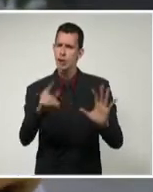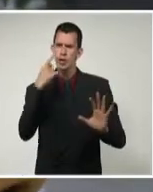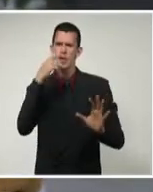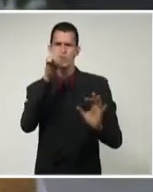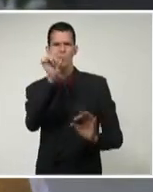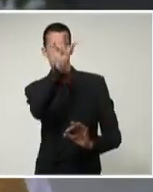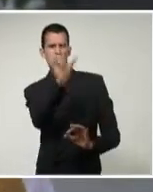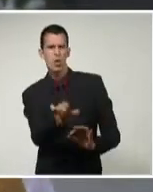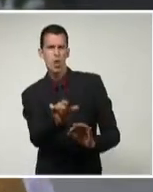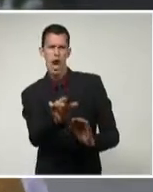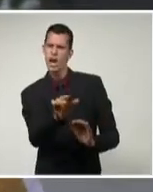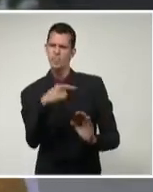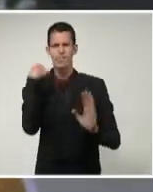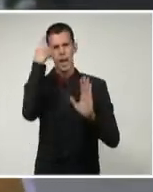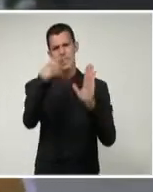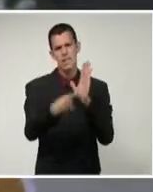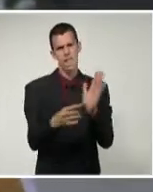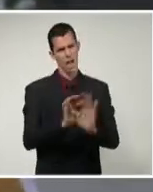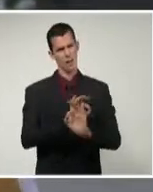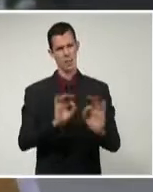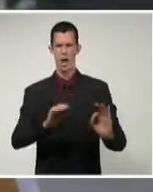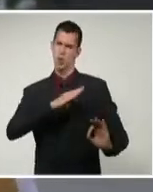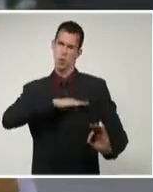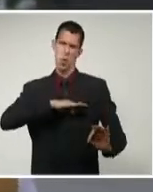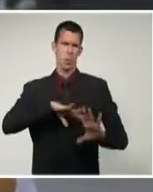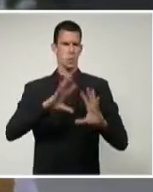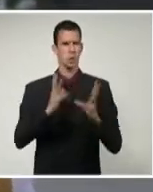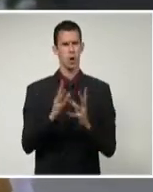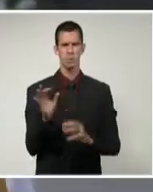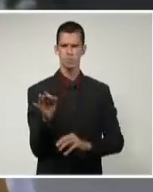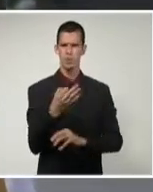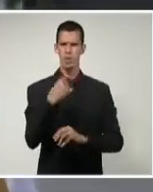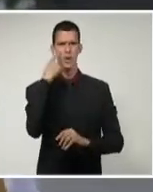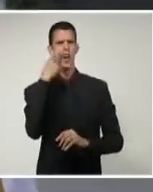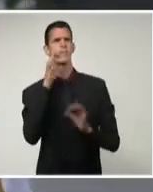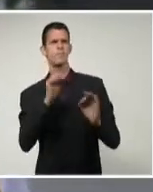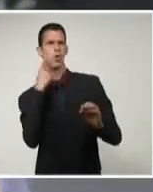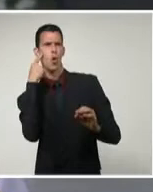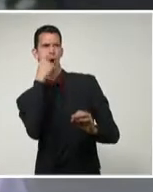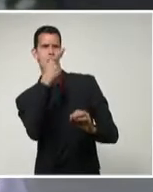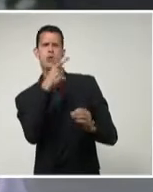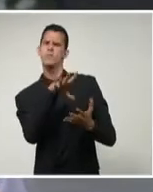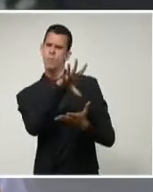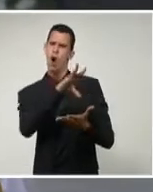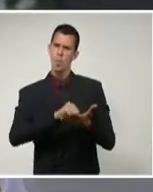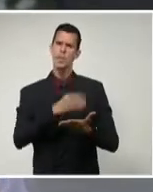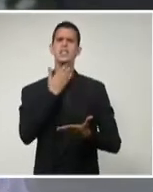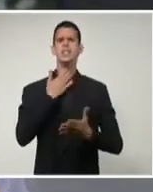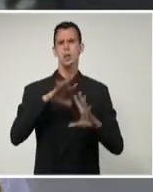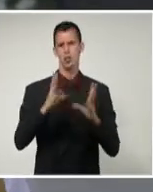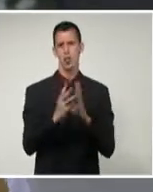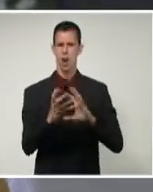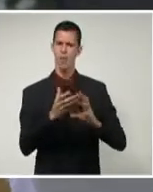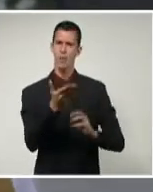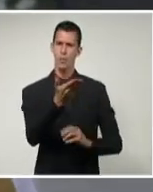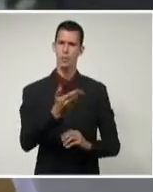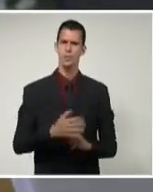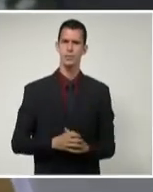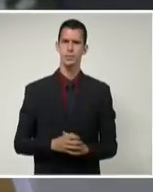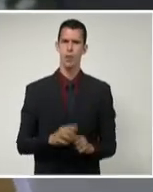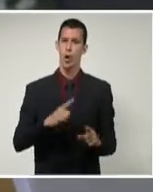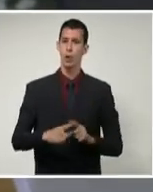un hombre muy sencillo y que ha dejado un sello en cada uno de nosotros. También queremos expresar que el